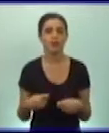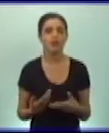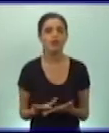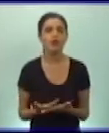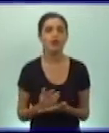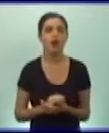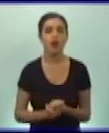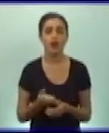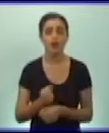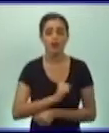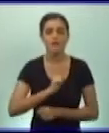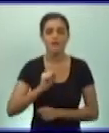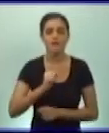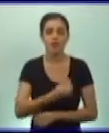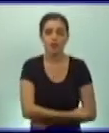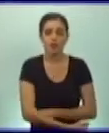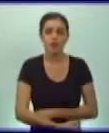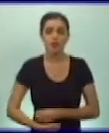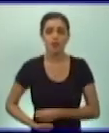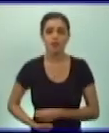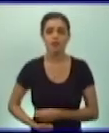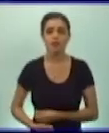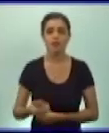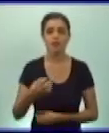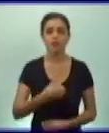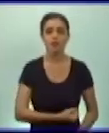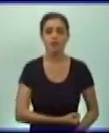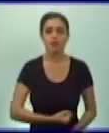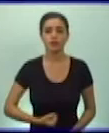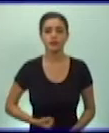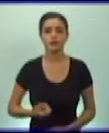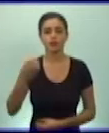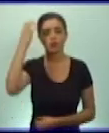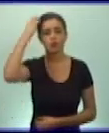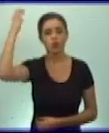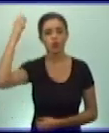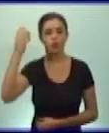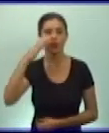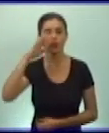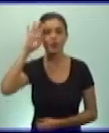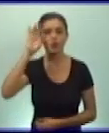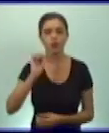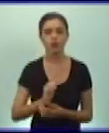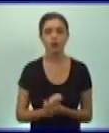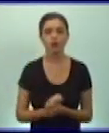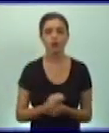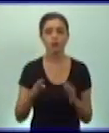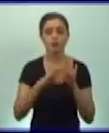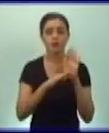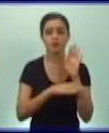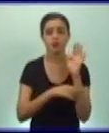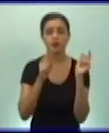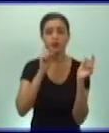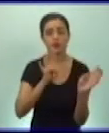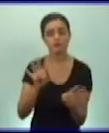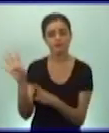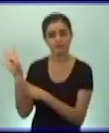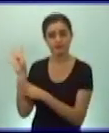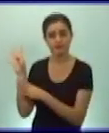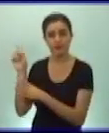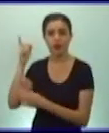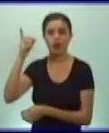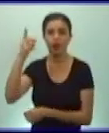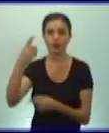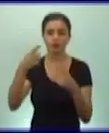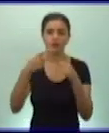realizado el Estado cubano desde el triunfo de la Revolución Cubana, con medidas como las que vamos a ver en pantalla, la atención